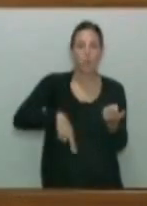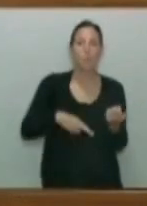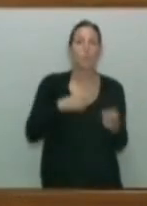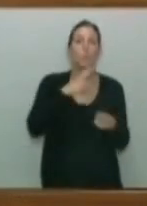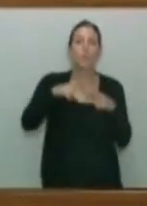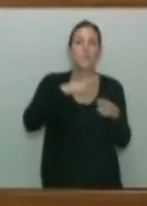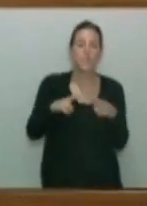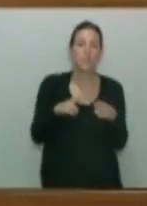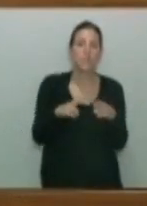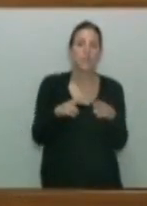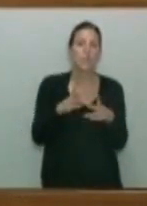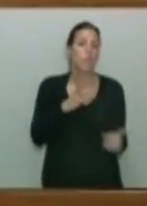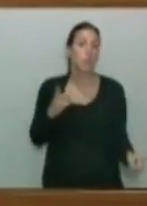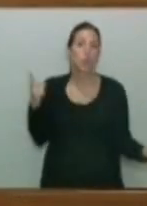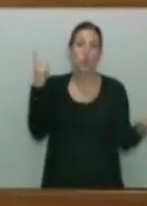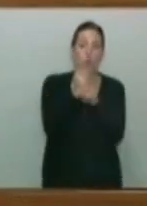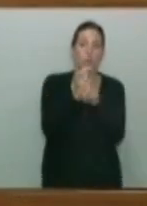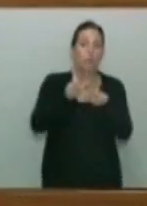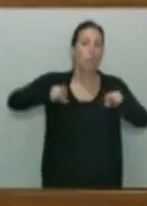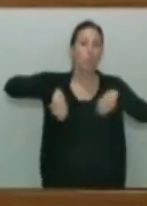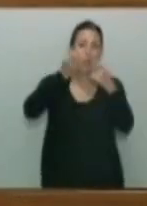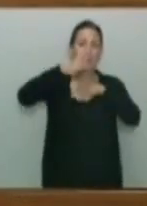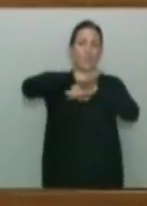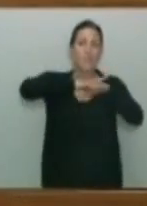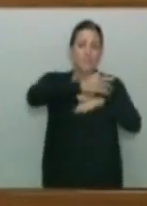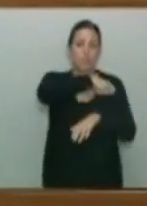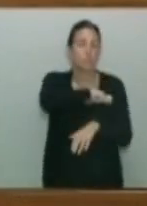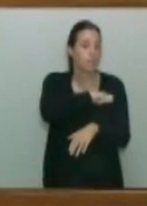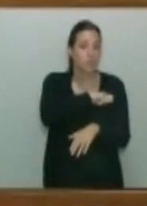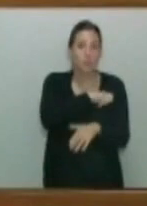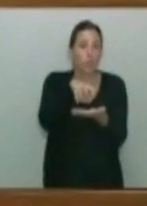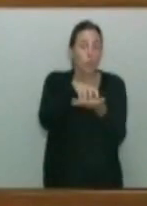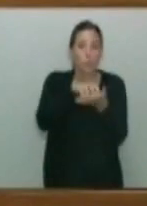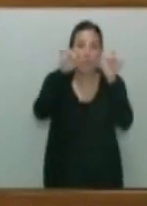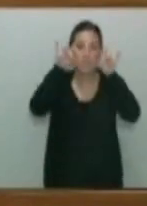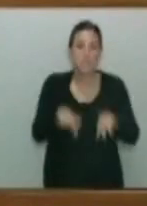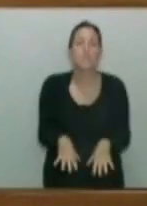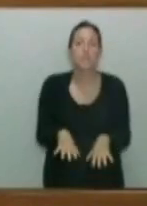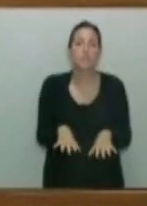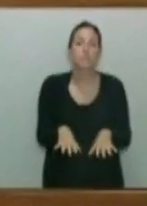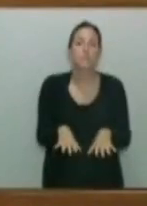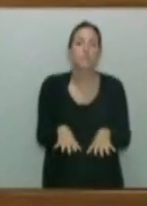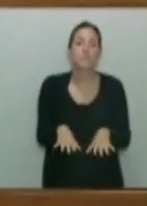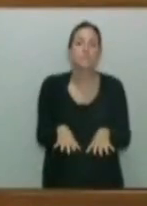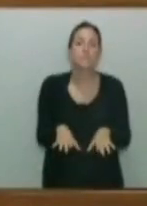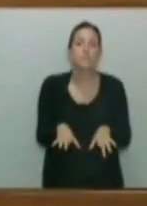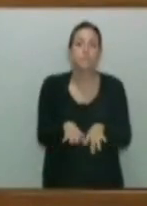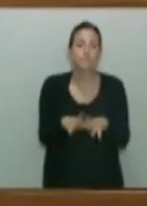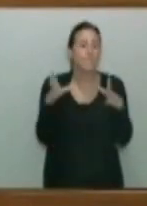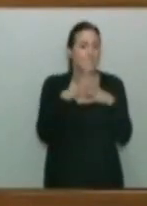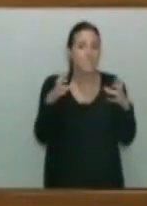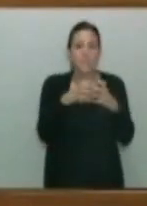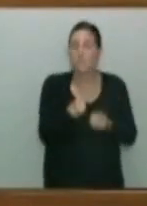contra el desarme del Estado, entonces, sin ningún género de dudas y con toda la intensidad y con